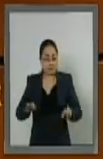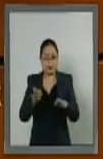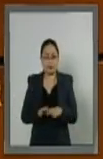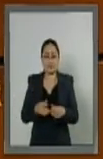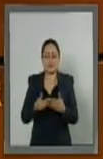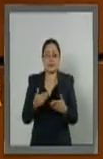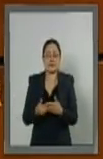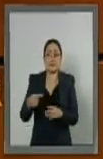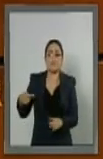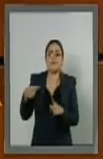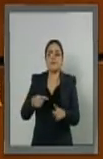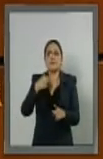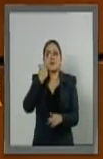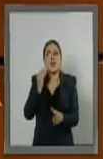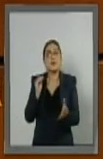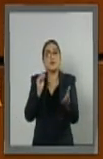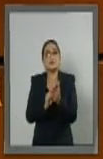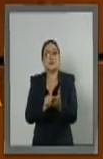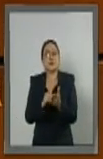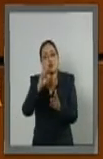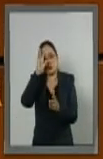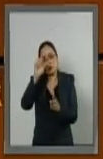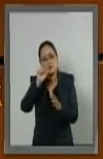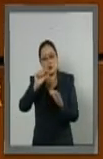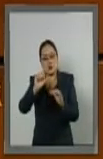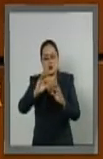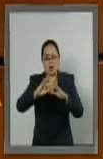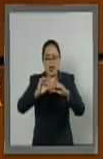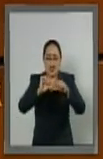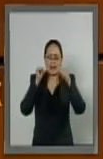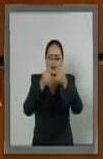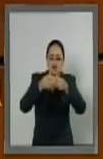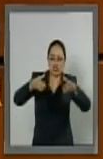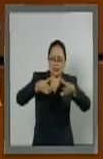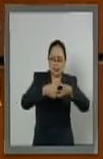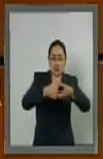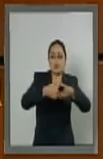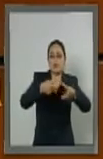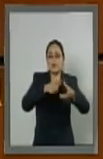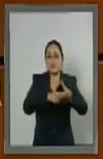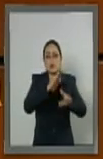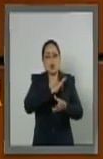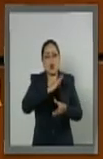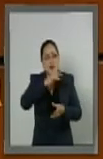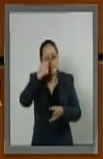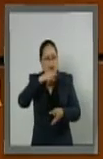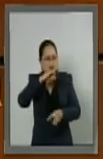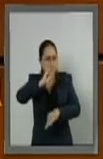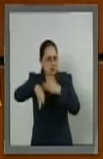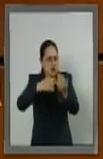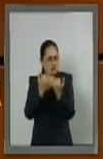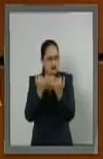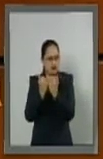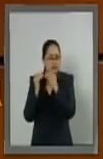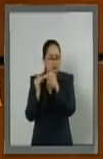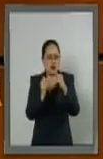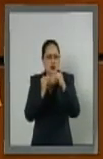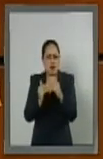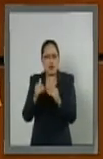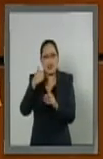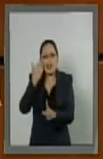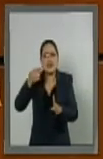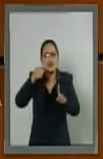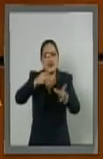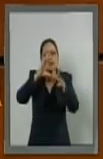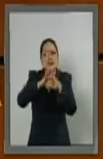el concepto de figuras asociativas a fin de que el mismo sea aplicado en toda la ley, quedando claro que